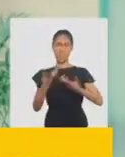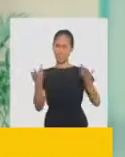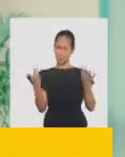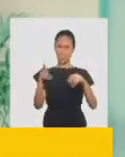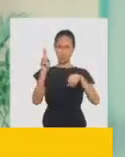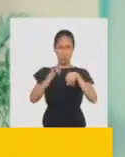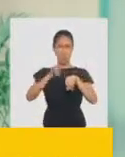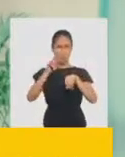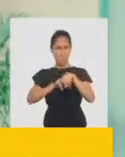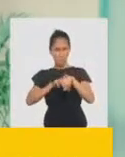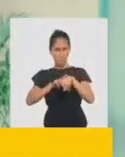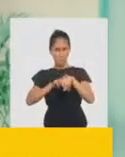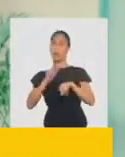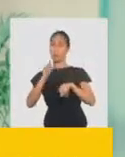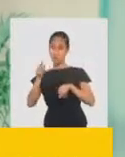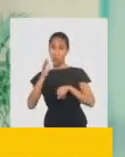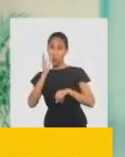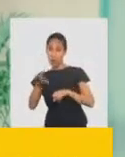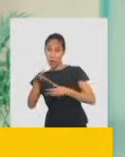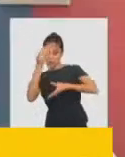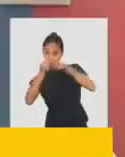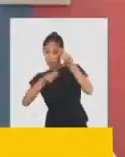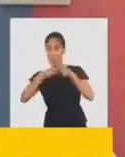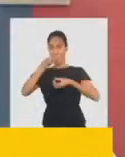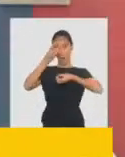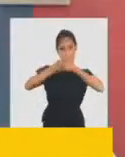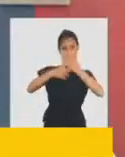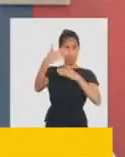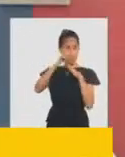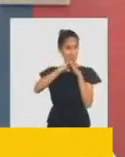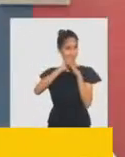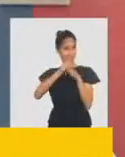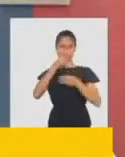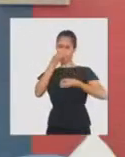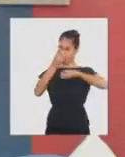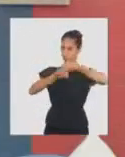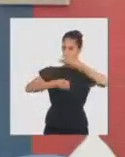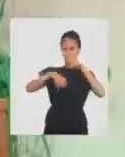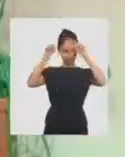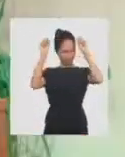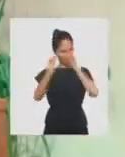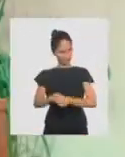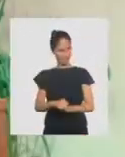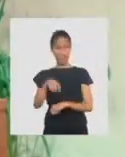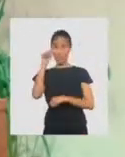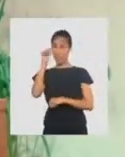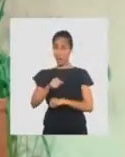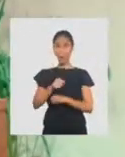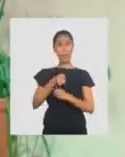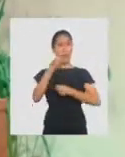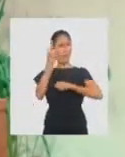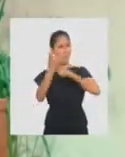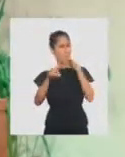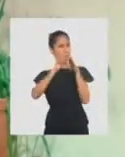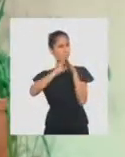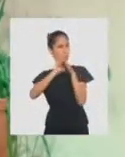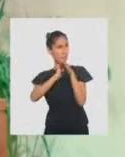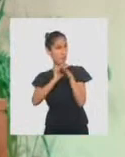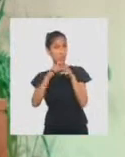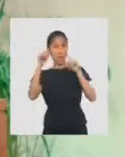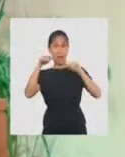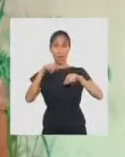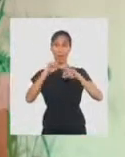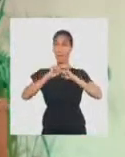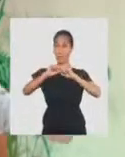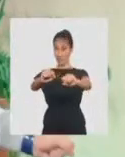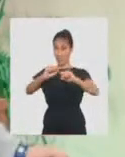Dicen que hay que lanzarse y en el camino ir corrigiendo. Es verdad, practicando se aprende. Sí, y hablando de practicar, es